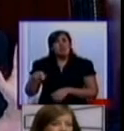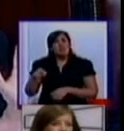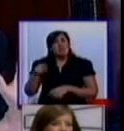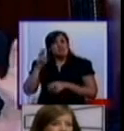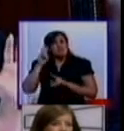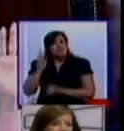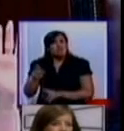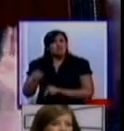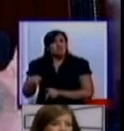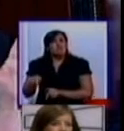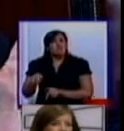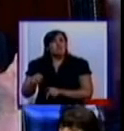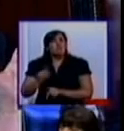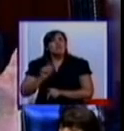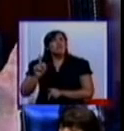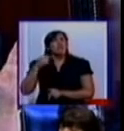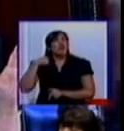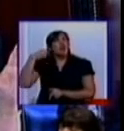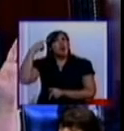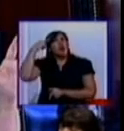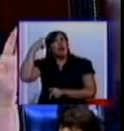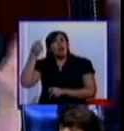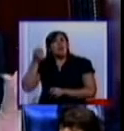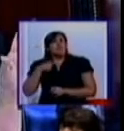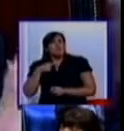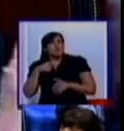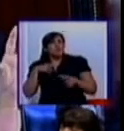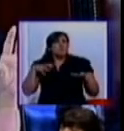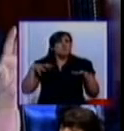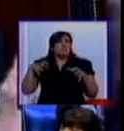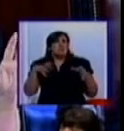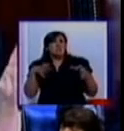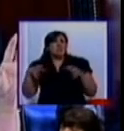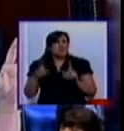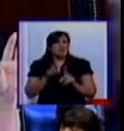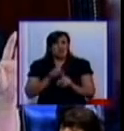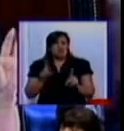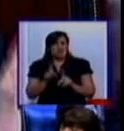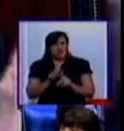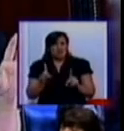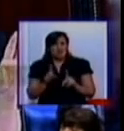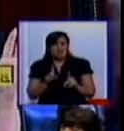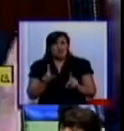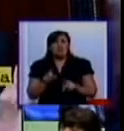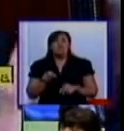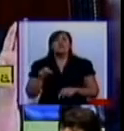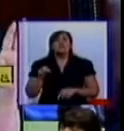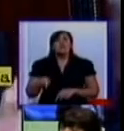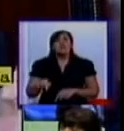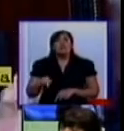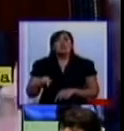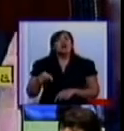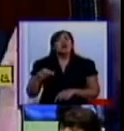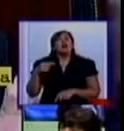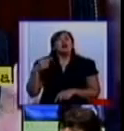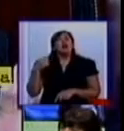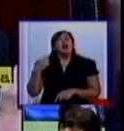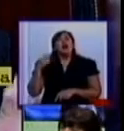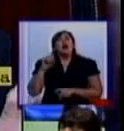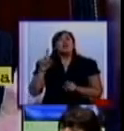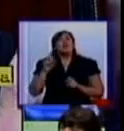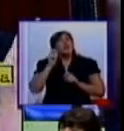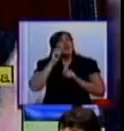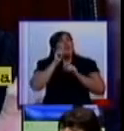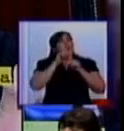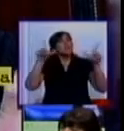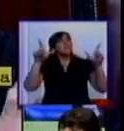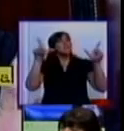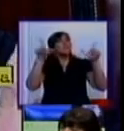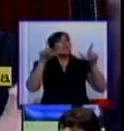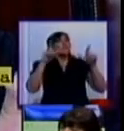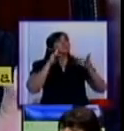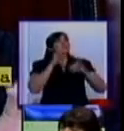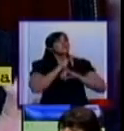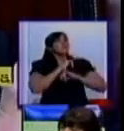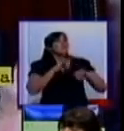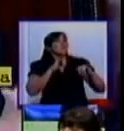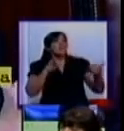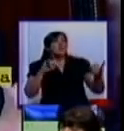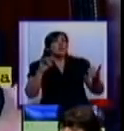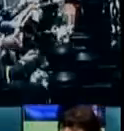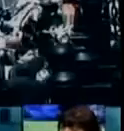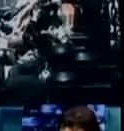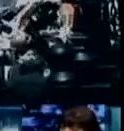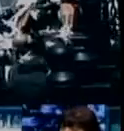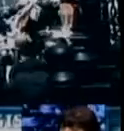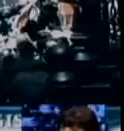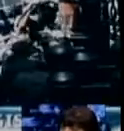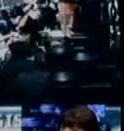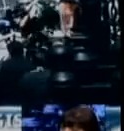por sobre todas las cosas no debe tener es utilización mediática o publicitaria con fines